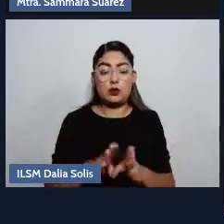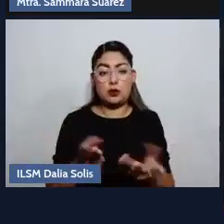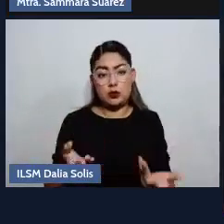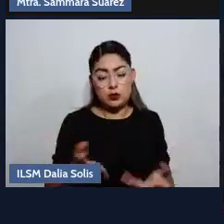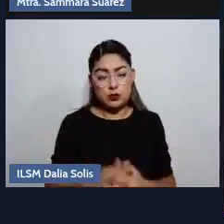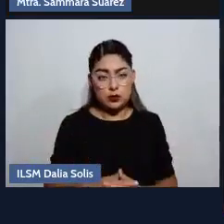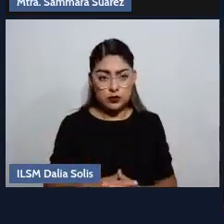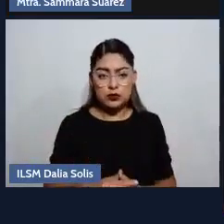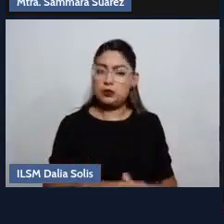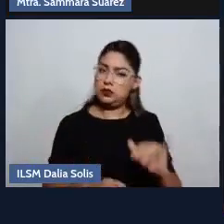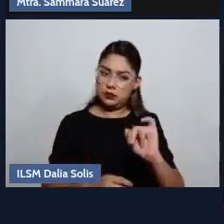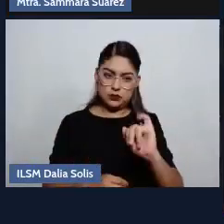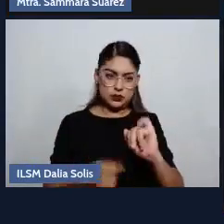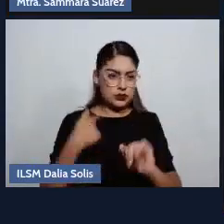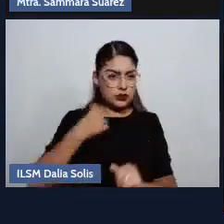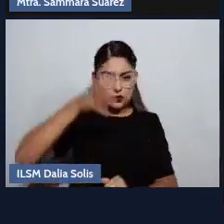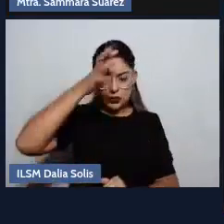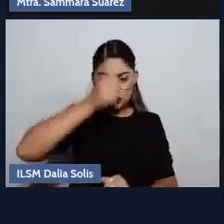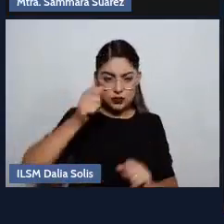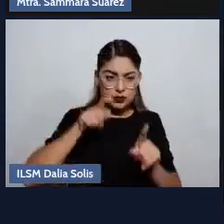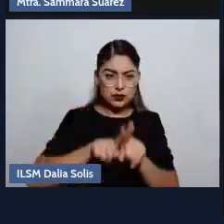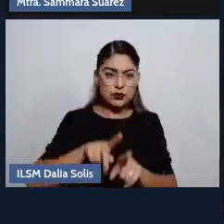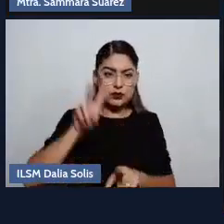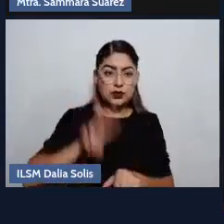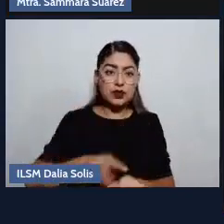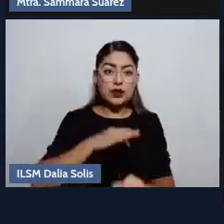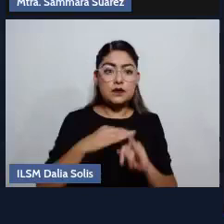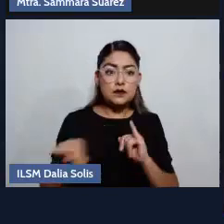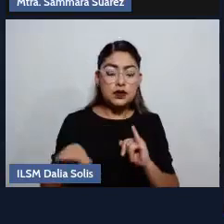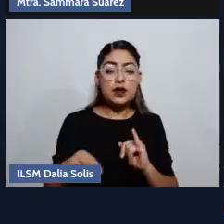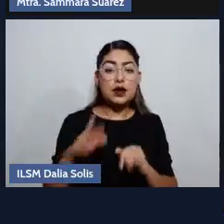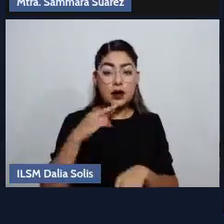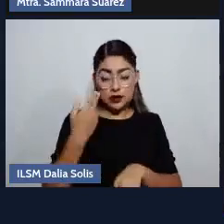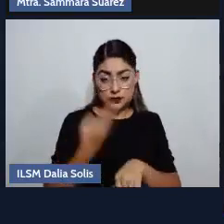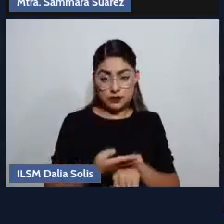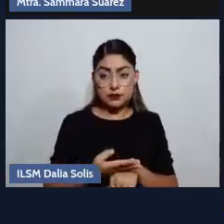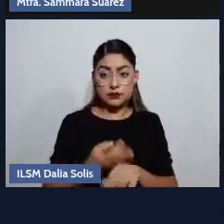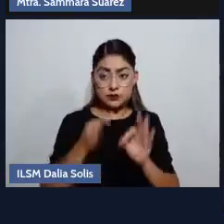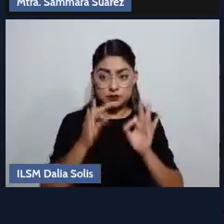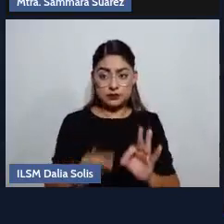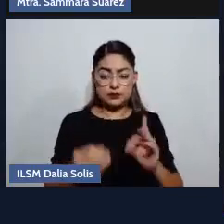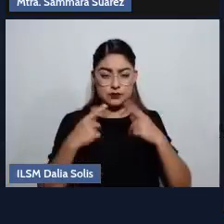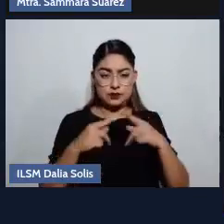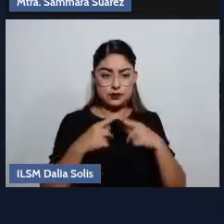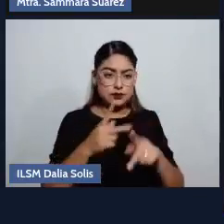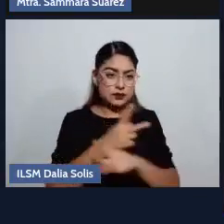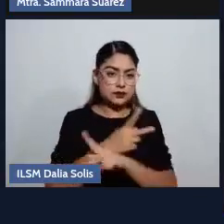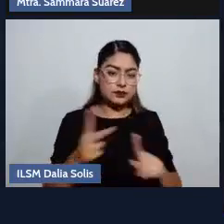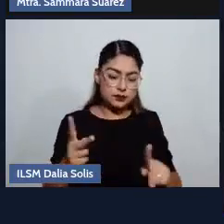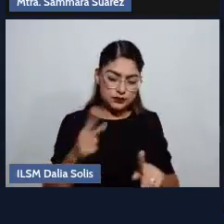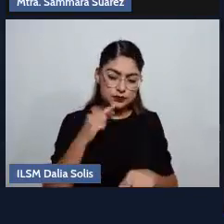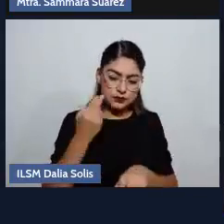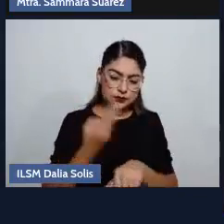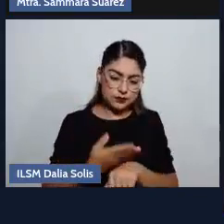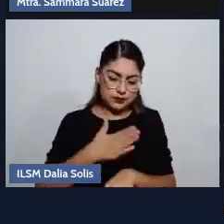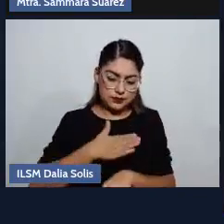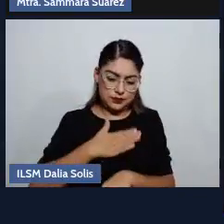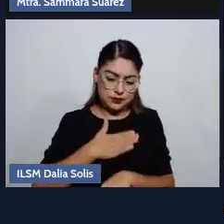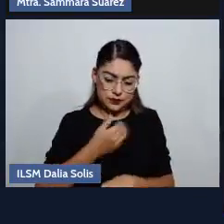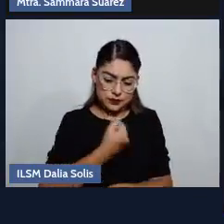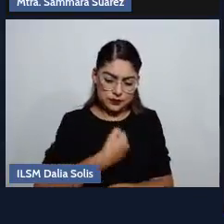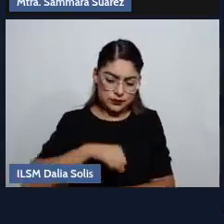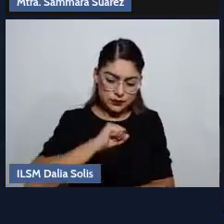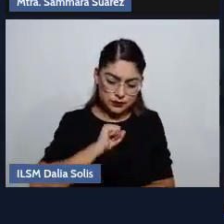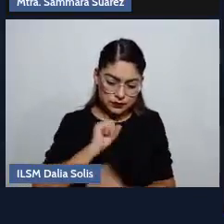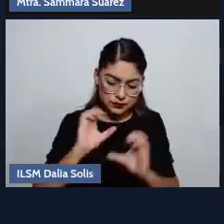al final sí, una gran parte de la responsabilidad de la salud recae en nosotros como personas, pero pues también es